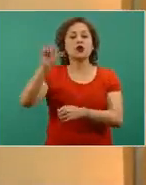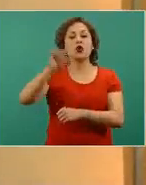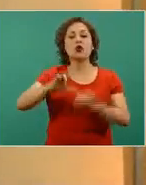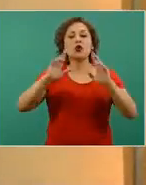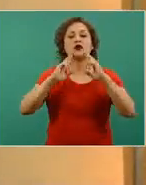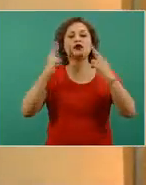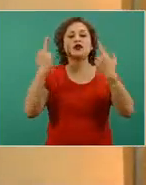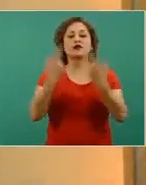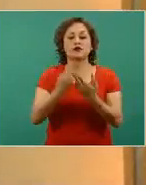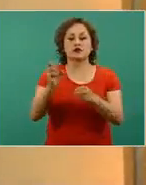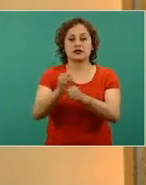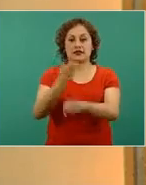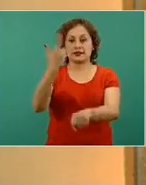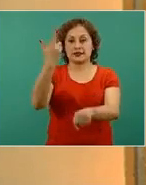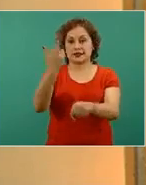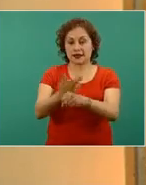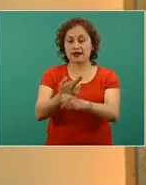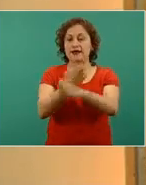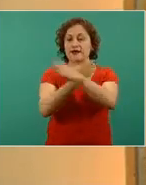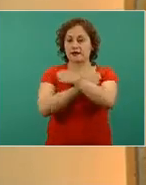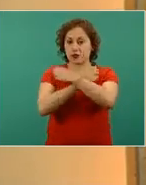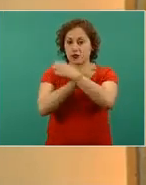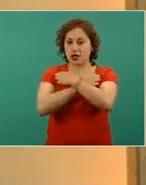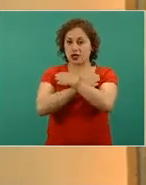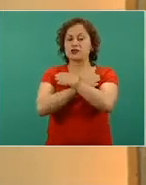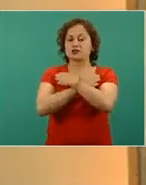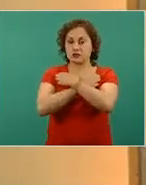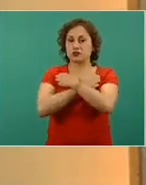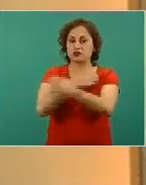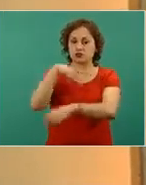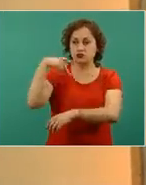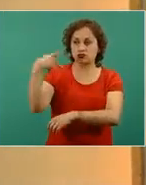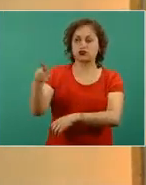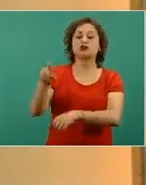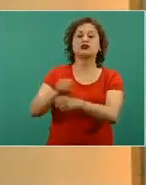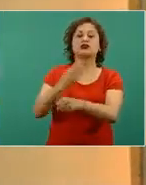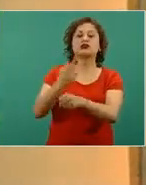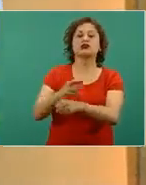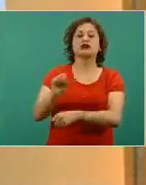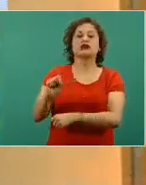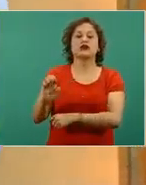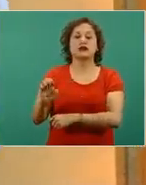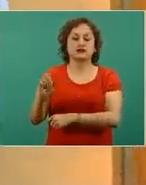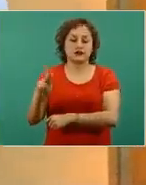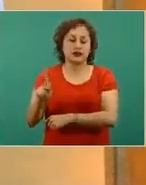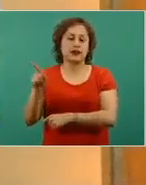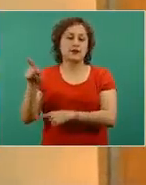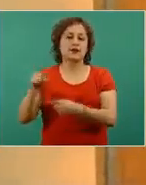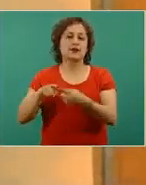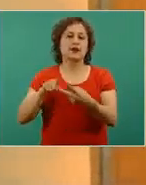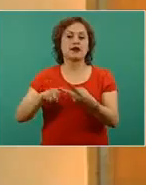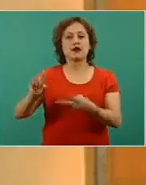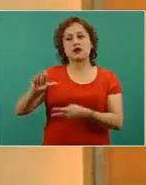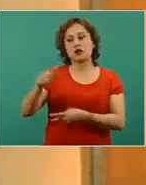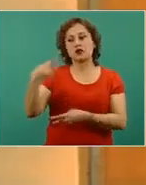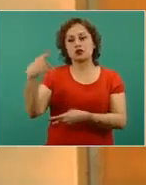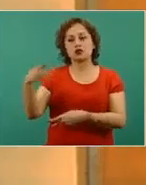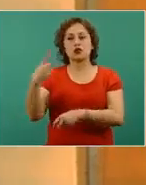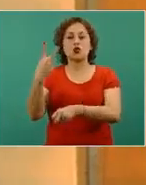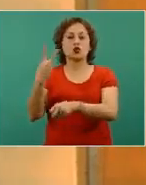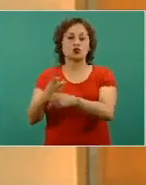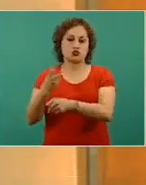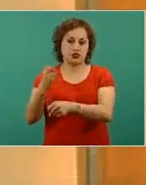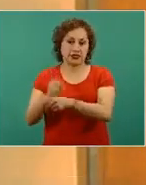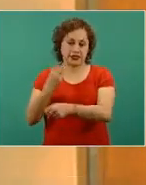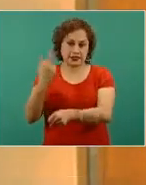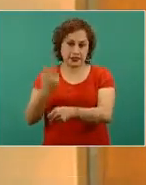Pública, Delfina Gómez, y su equipo, los dos subsecretarios y la subsecretaria de Educación Básica.